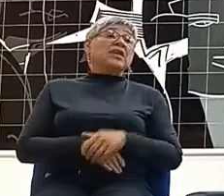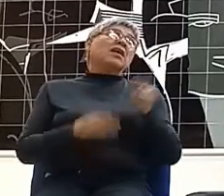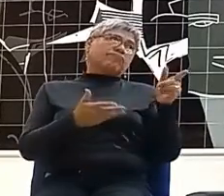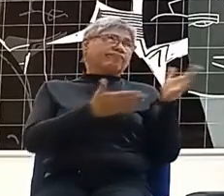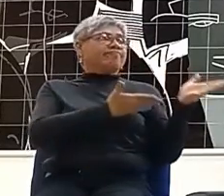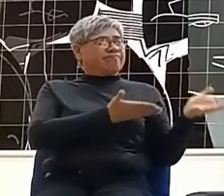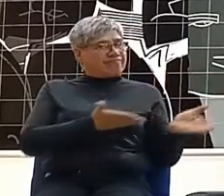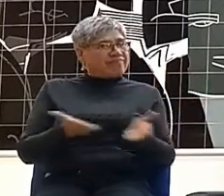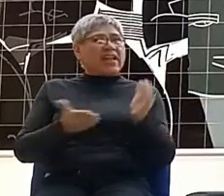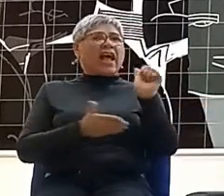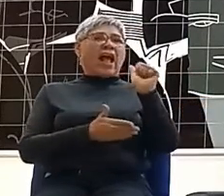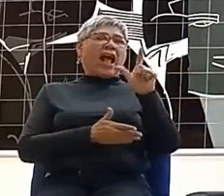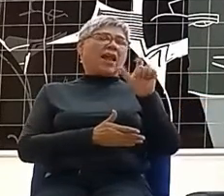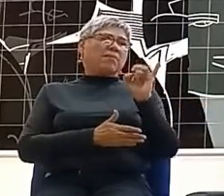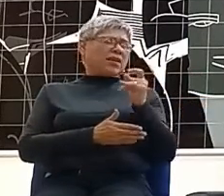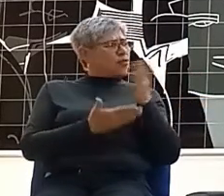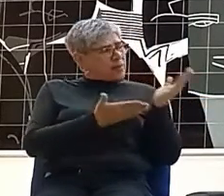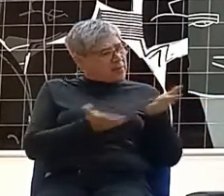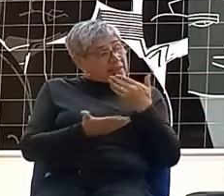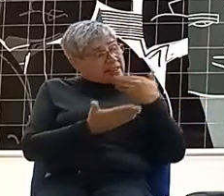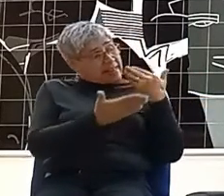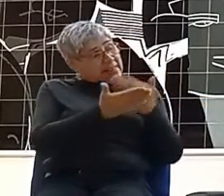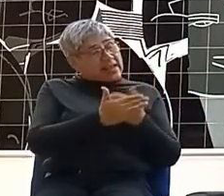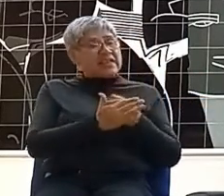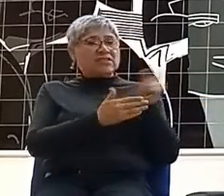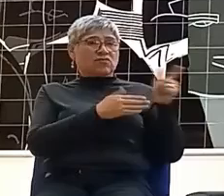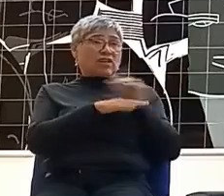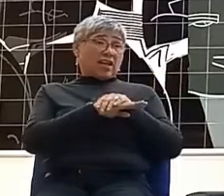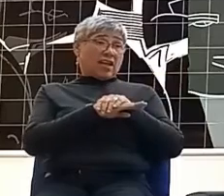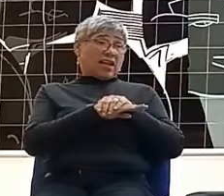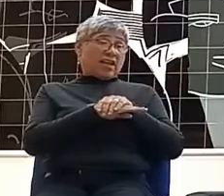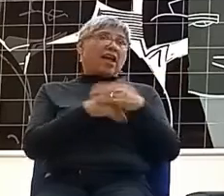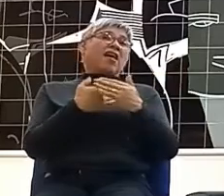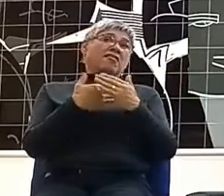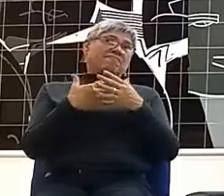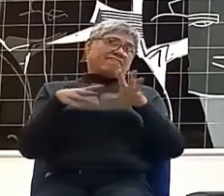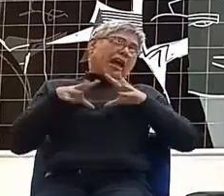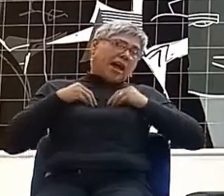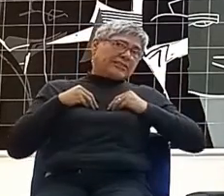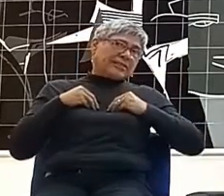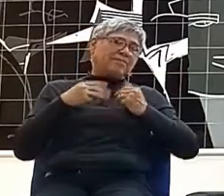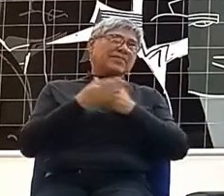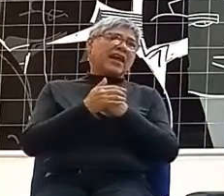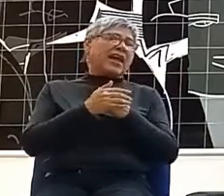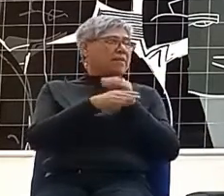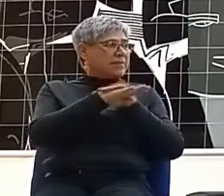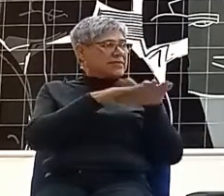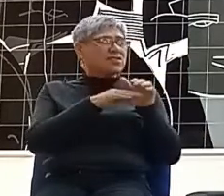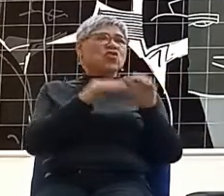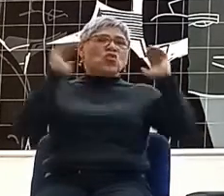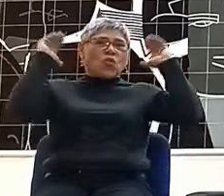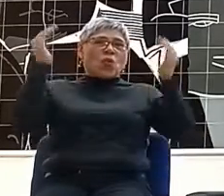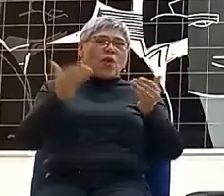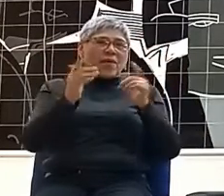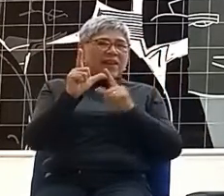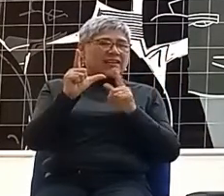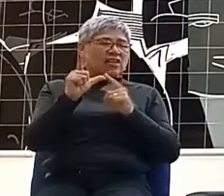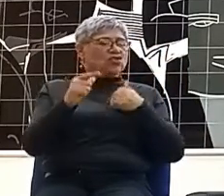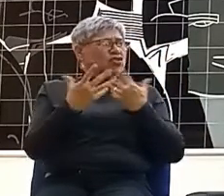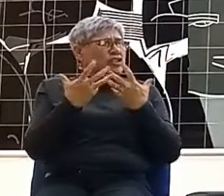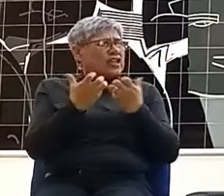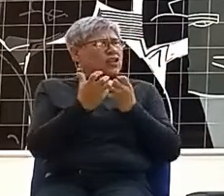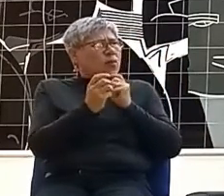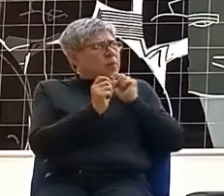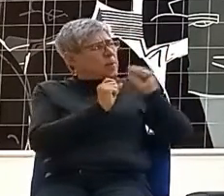bienvenido. Muchas gracias por aceptar esta invitación en la Cueva de las Letras. Yo quisiera plantearle a Alberto